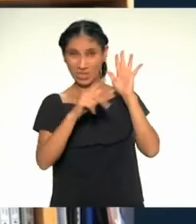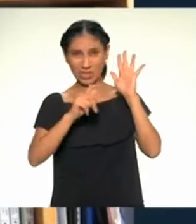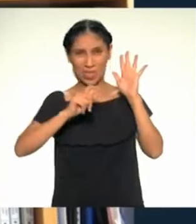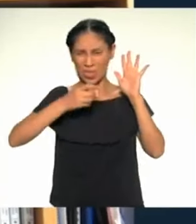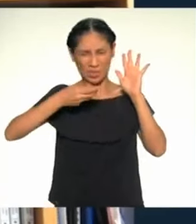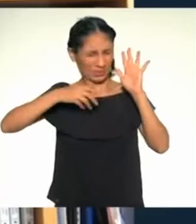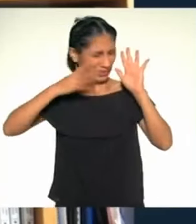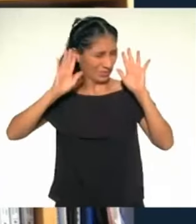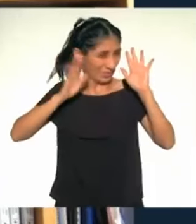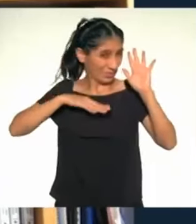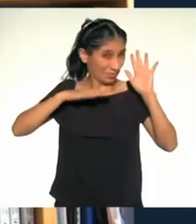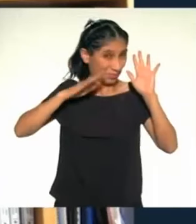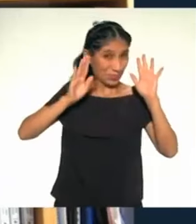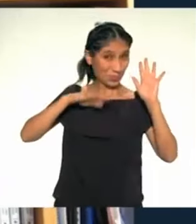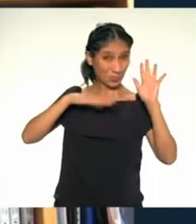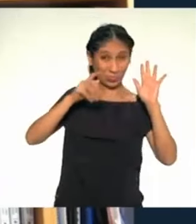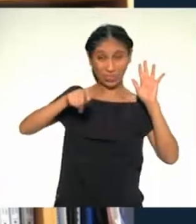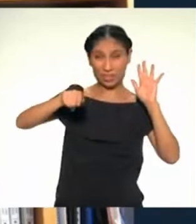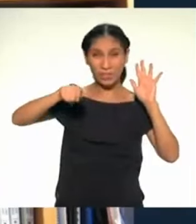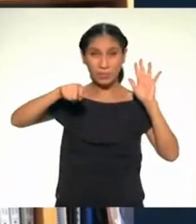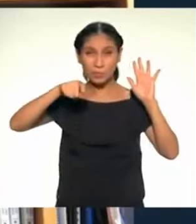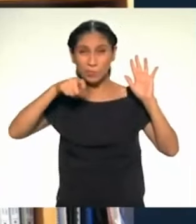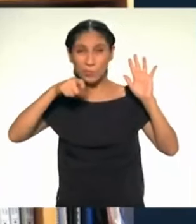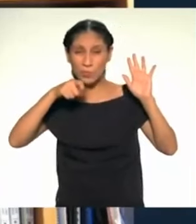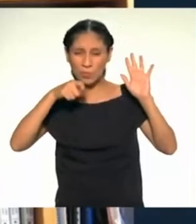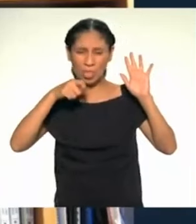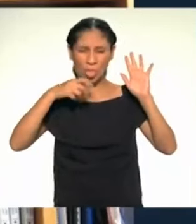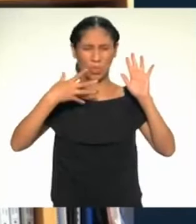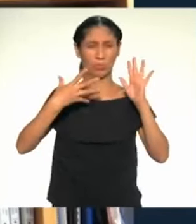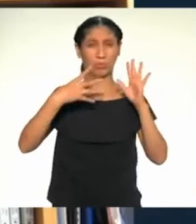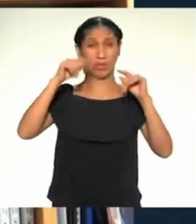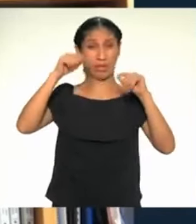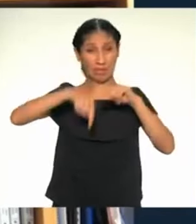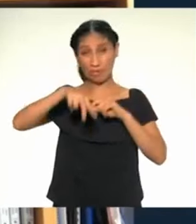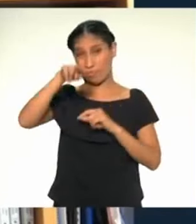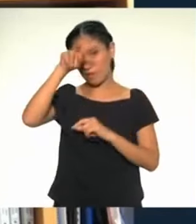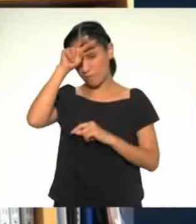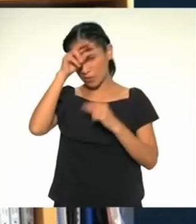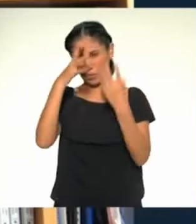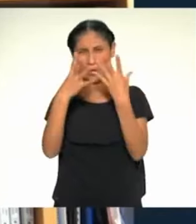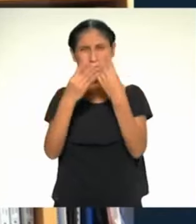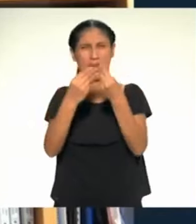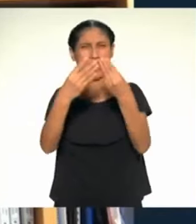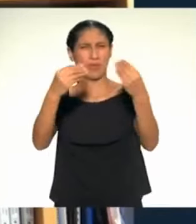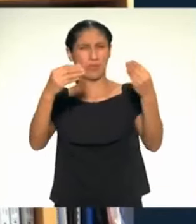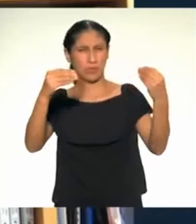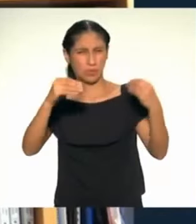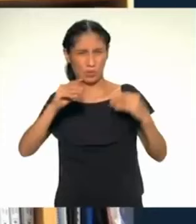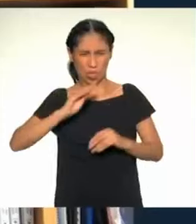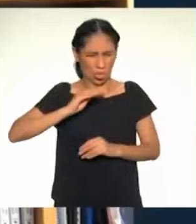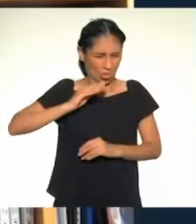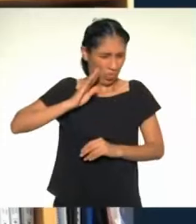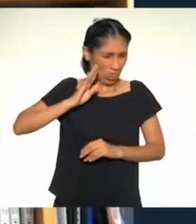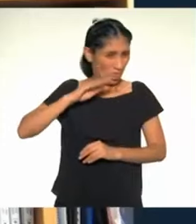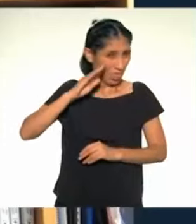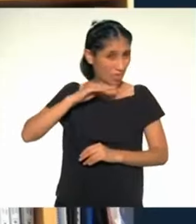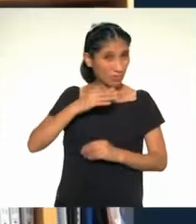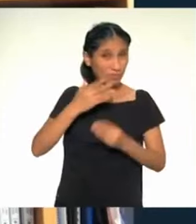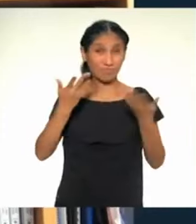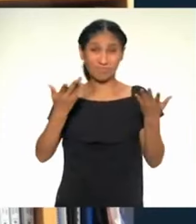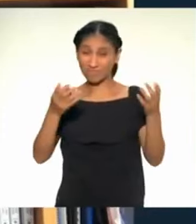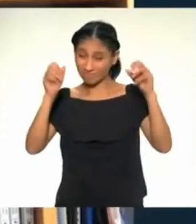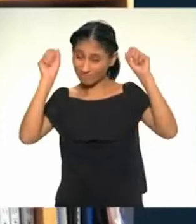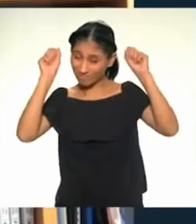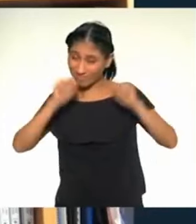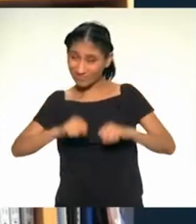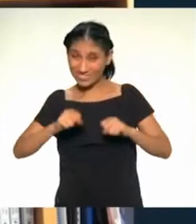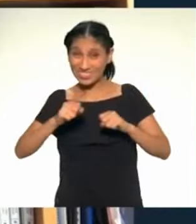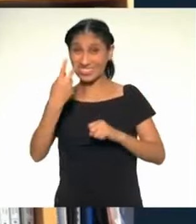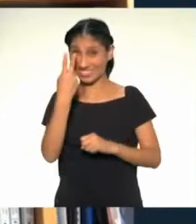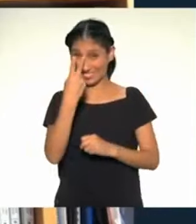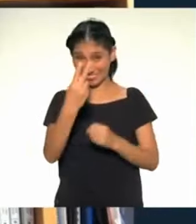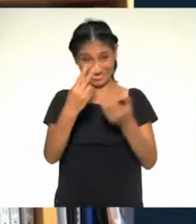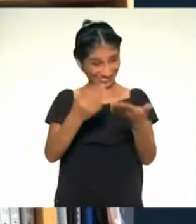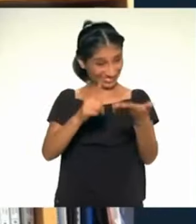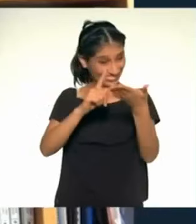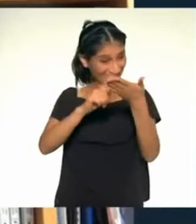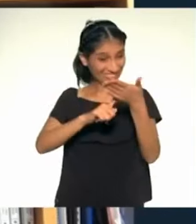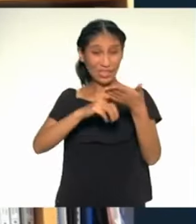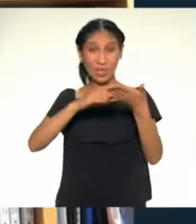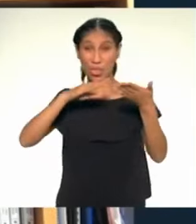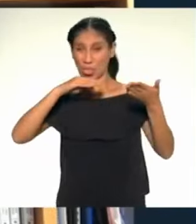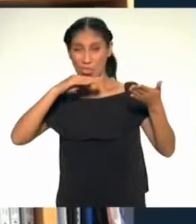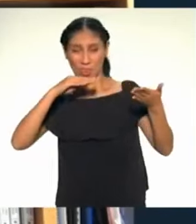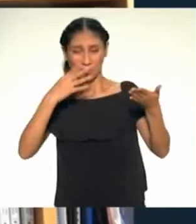En Perú tiene una diversidad enorme de ajíes. Y así como el ají, podemos sentirnos orgullosos de la